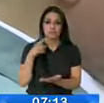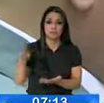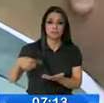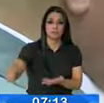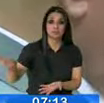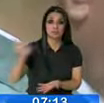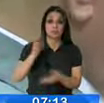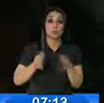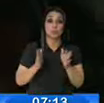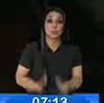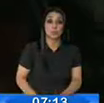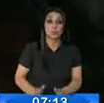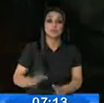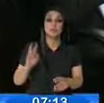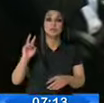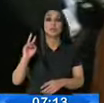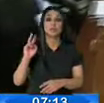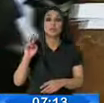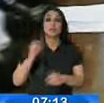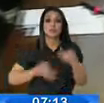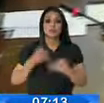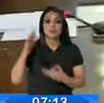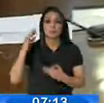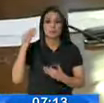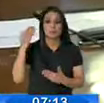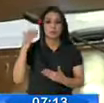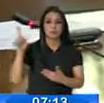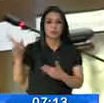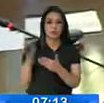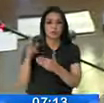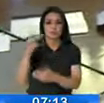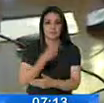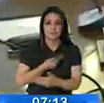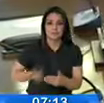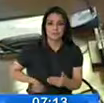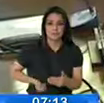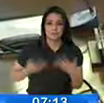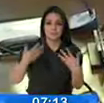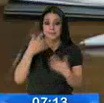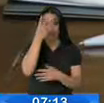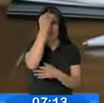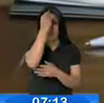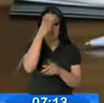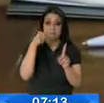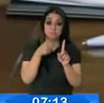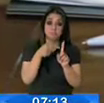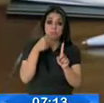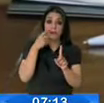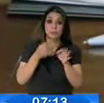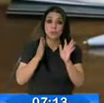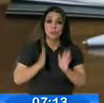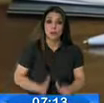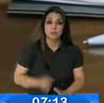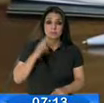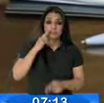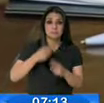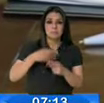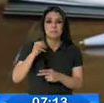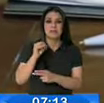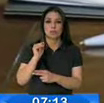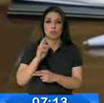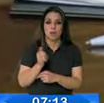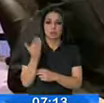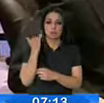vicepresidente Jorge Glass. El magistrado Manuel Viteri será el encargado de revisar la solicitud que llegó al organismo la tarde del lunes 18